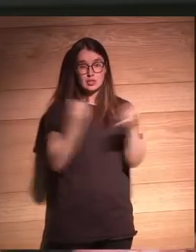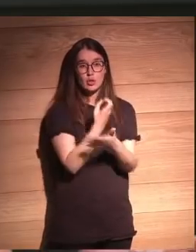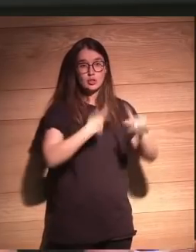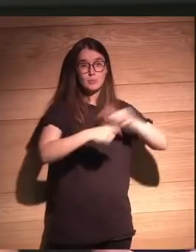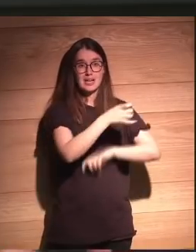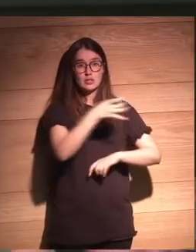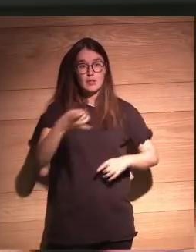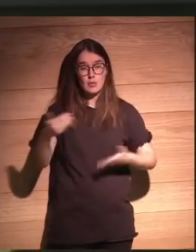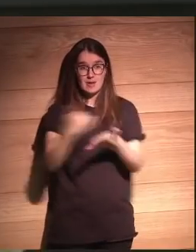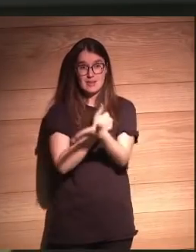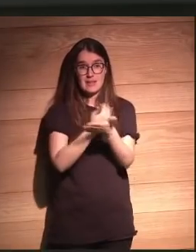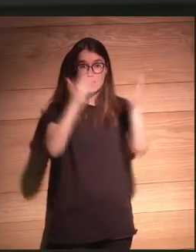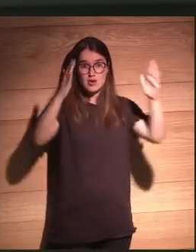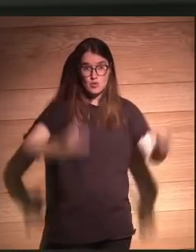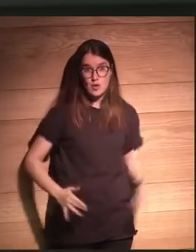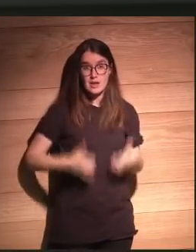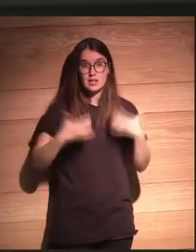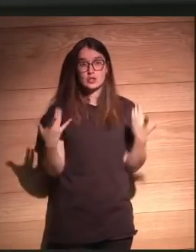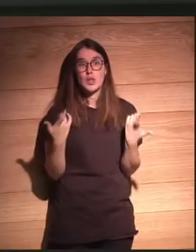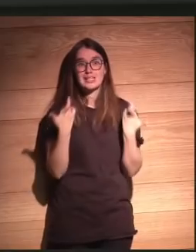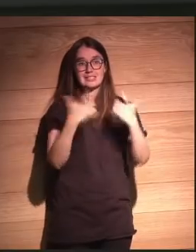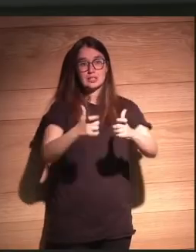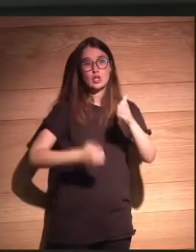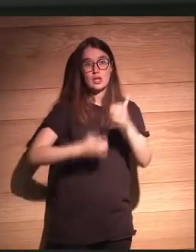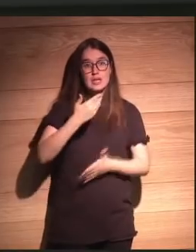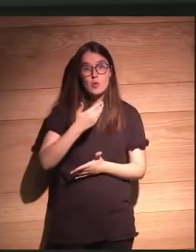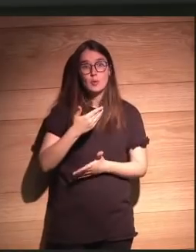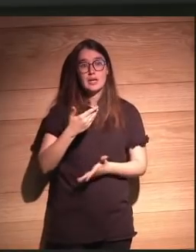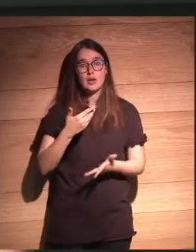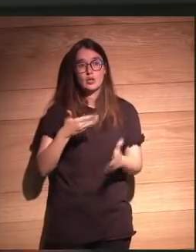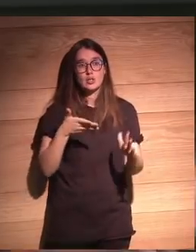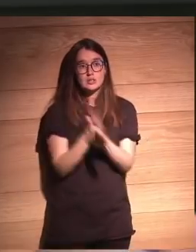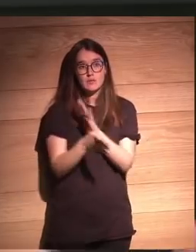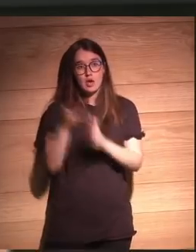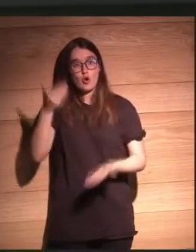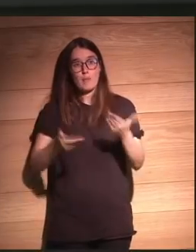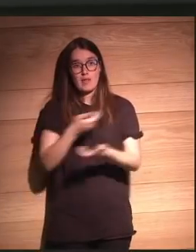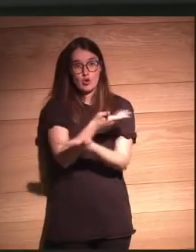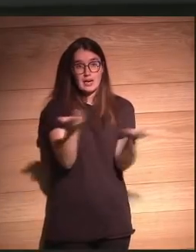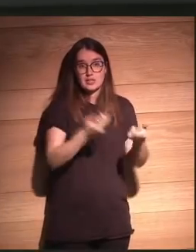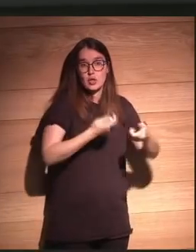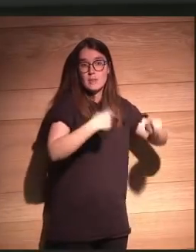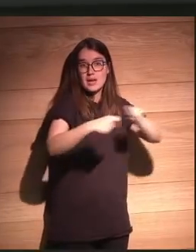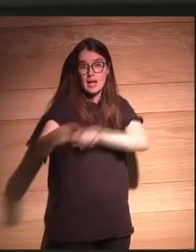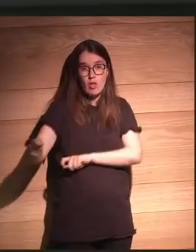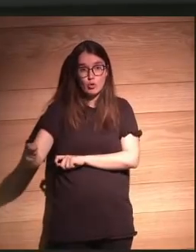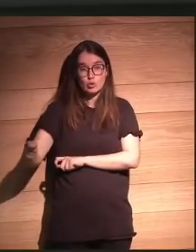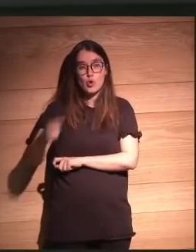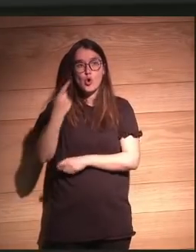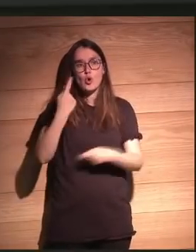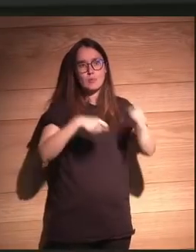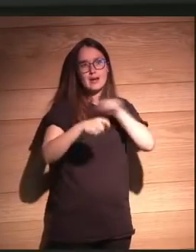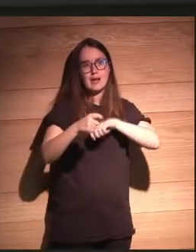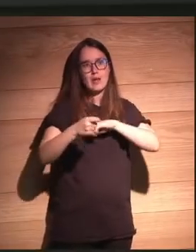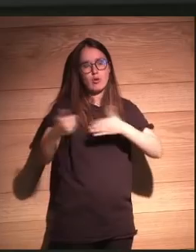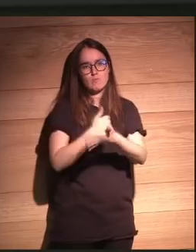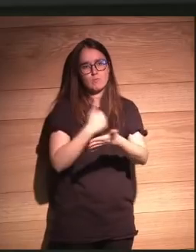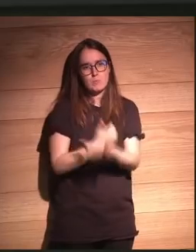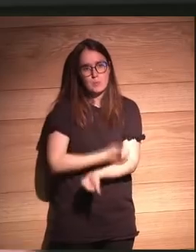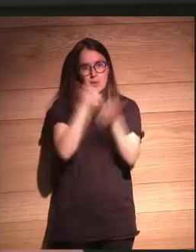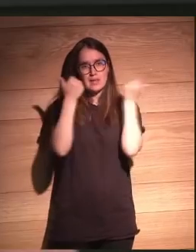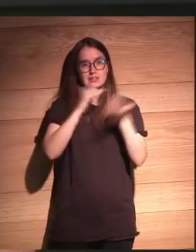sean menos rentables y por lo tanto el sector inmobiliario acaba siendo, en relación al resto de mercados, un mercado mucho más rentable. Pero estamos